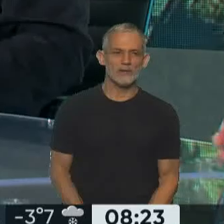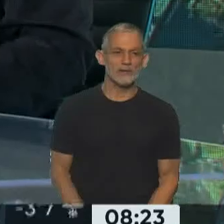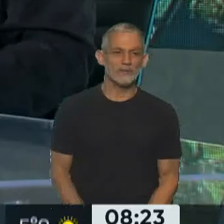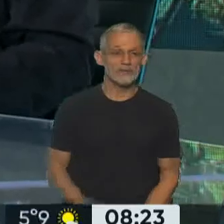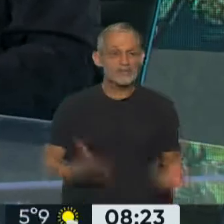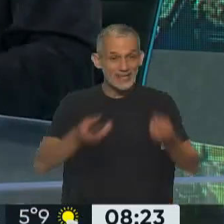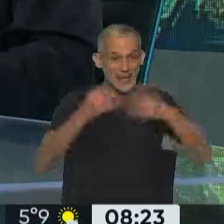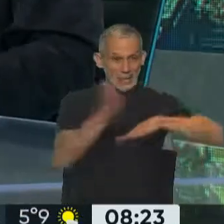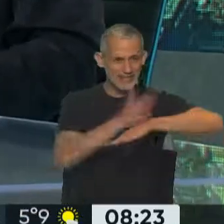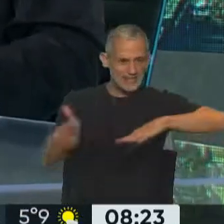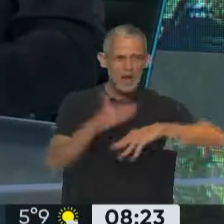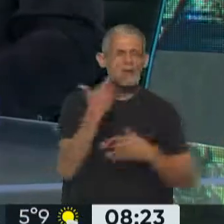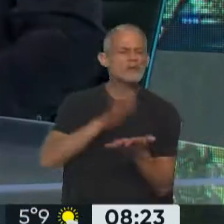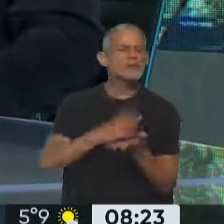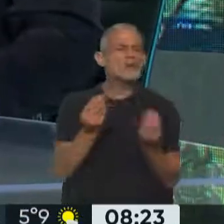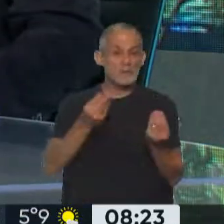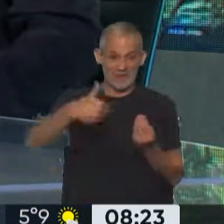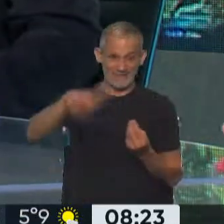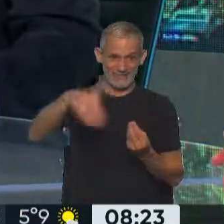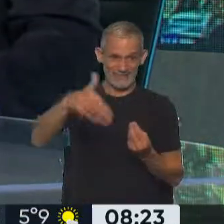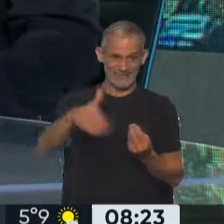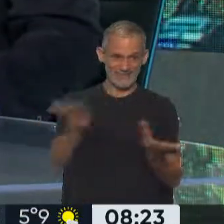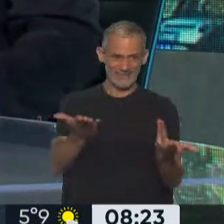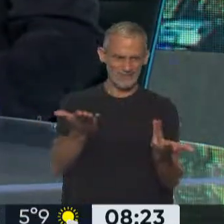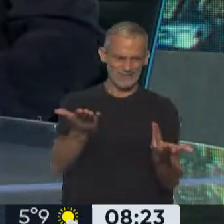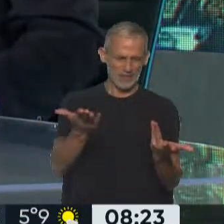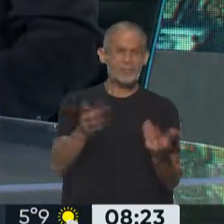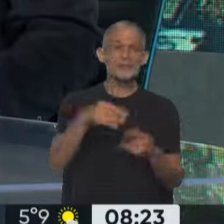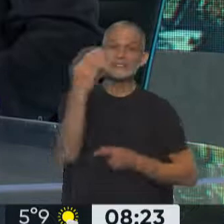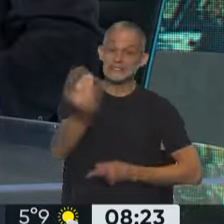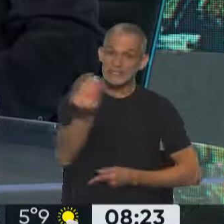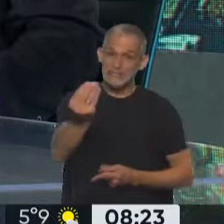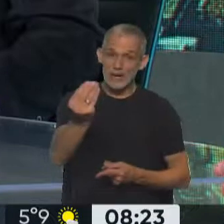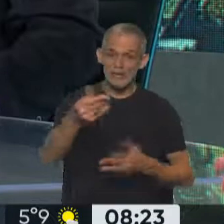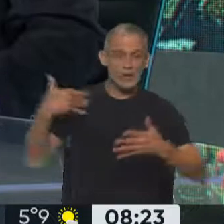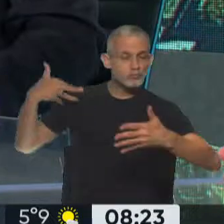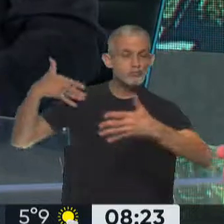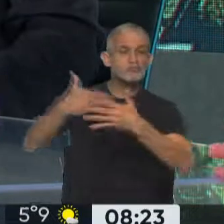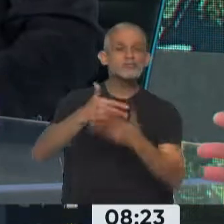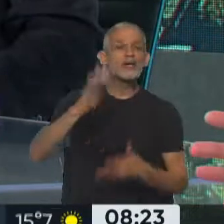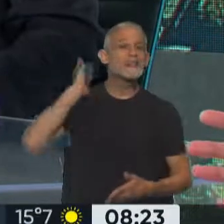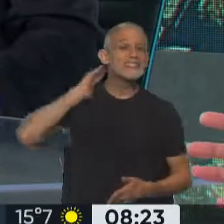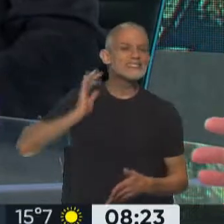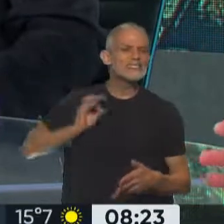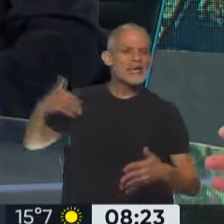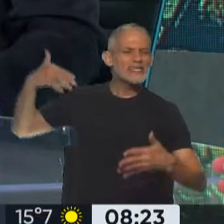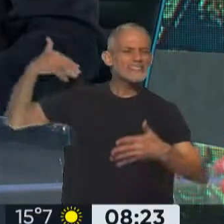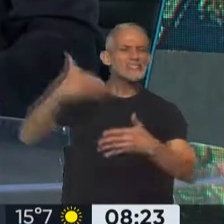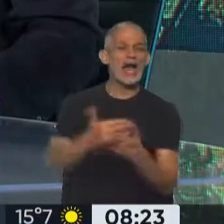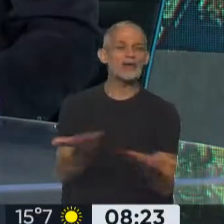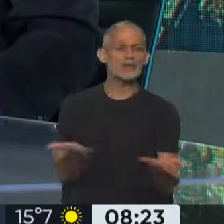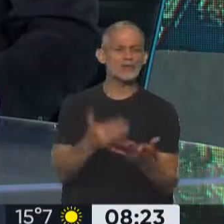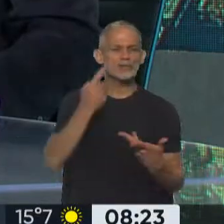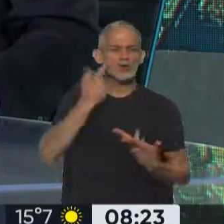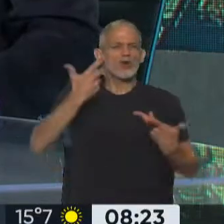y comenzamos este bloque hablando de lo que va a suceder en las próximas horas porque el próximo sábado se cumplen 16 años de lo que se